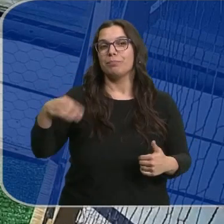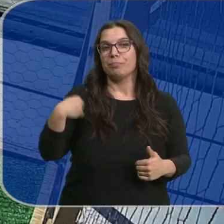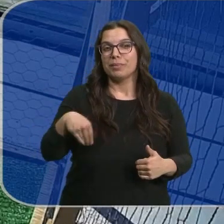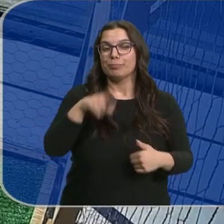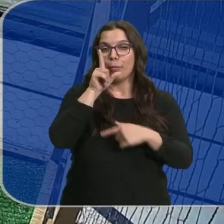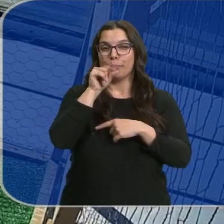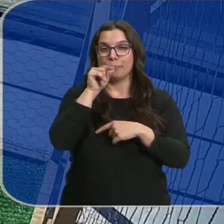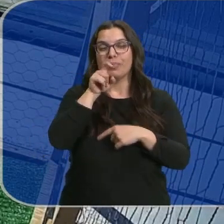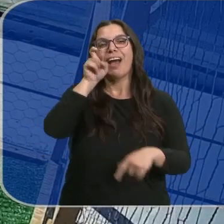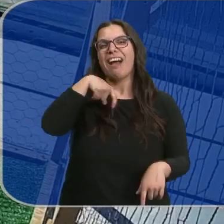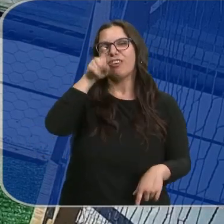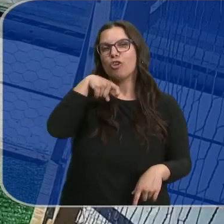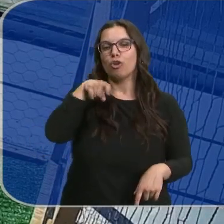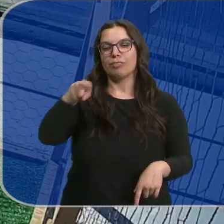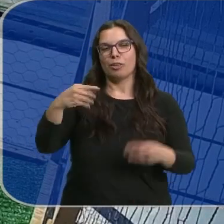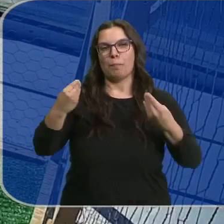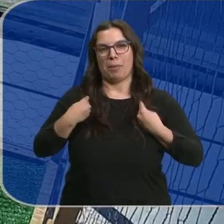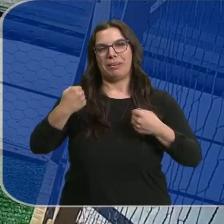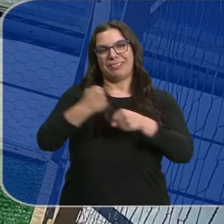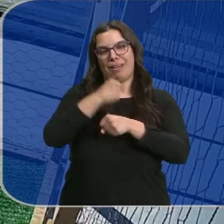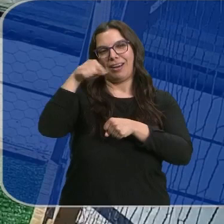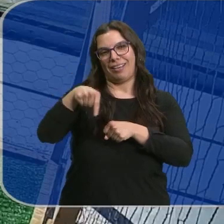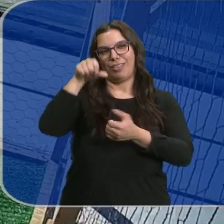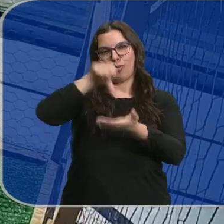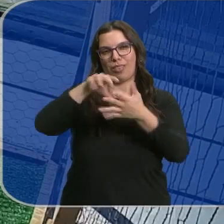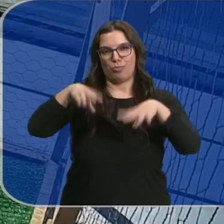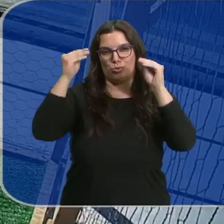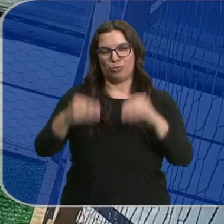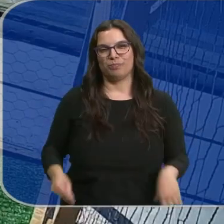que vivirán y trabajarán en la ciudad.